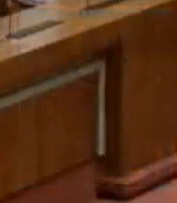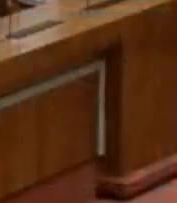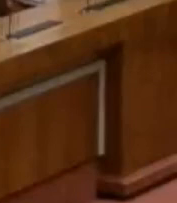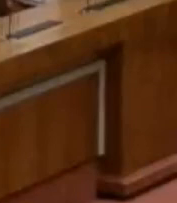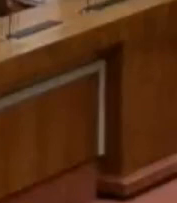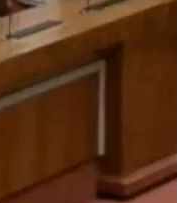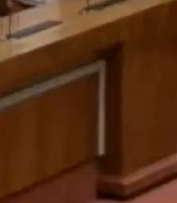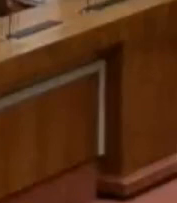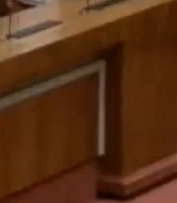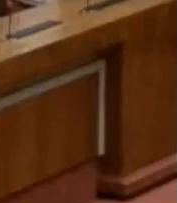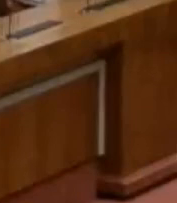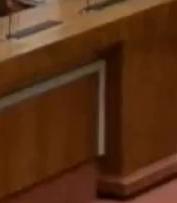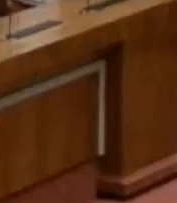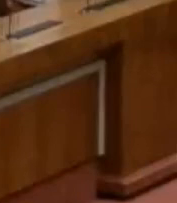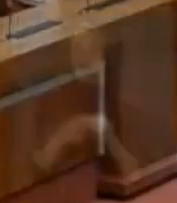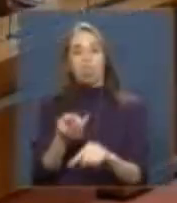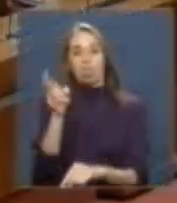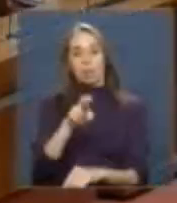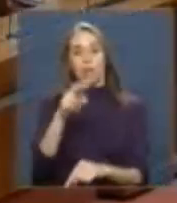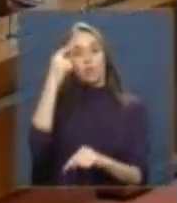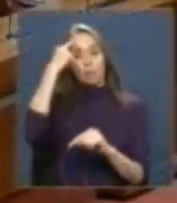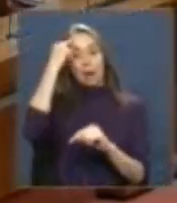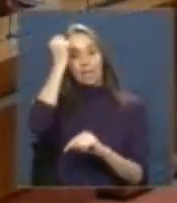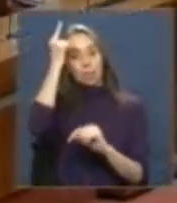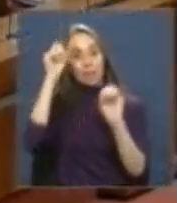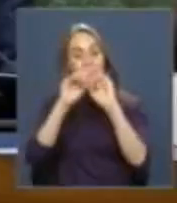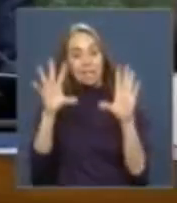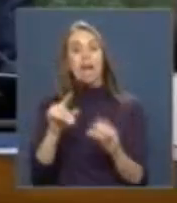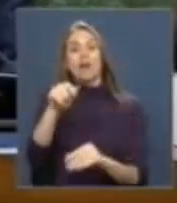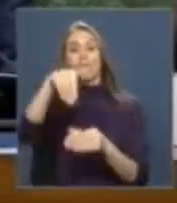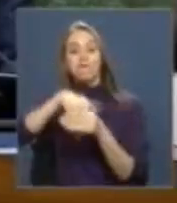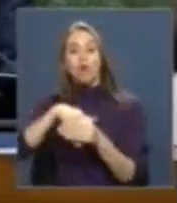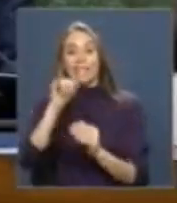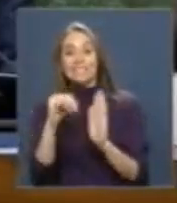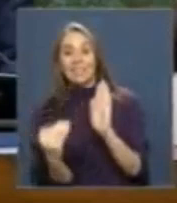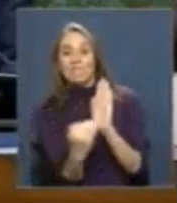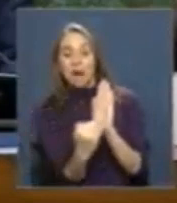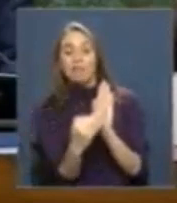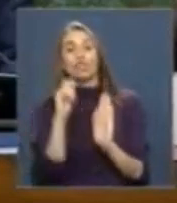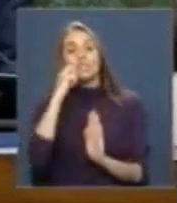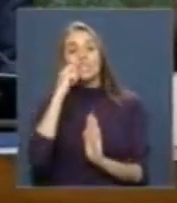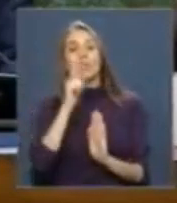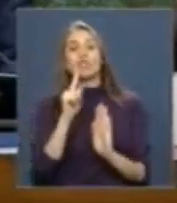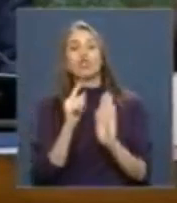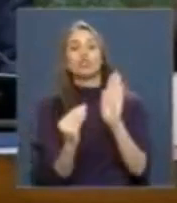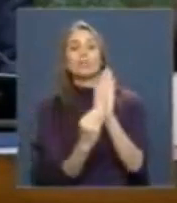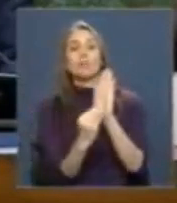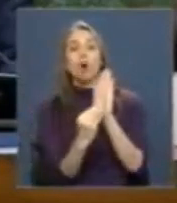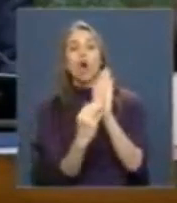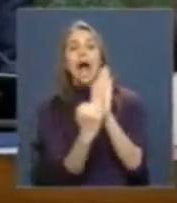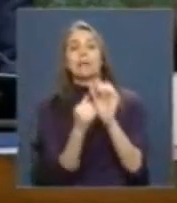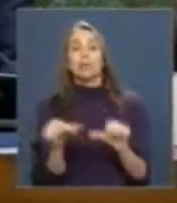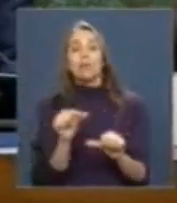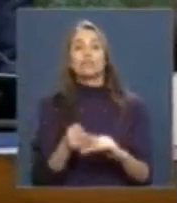y luego explicar de nuevo para que se entienda crédito los que votan a favor votan para que no haya artículo transitorio como el que tenía la